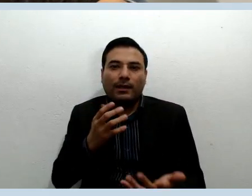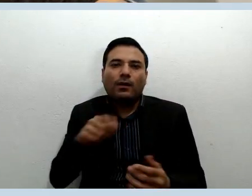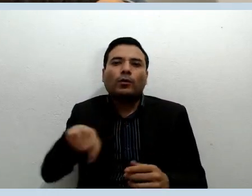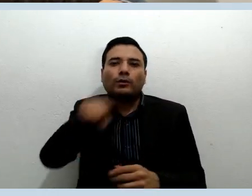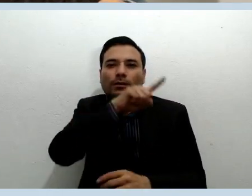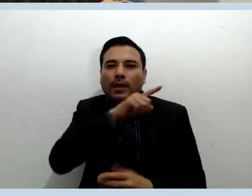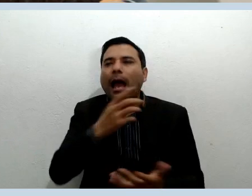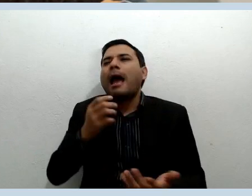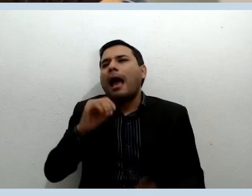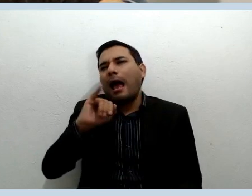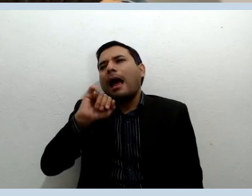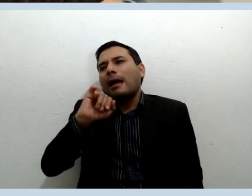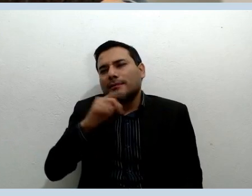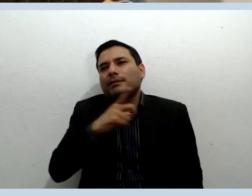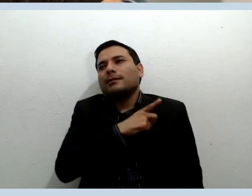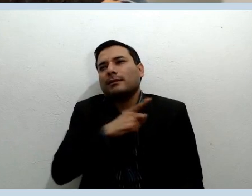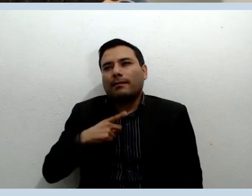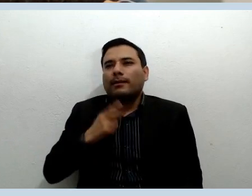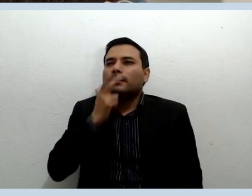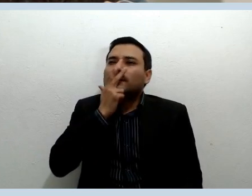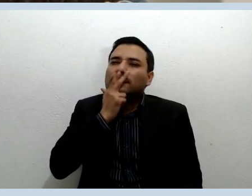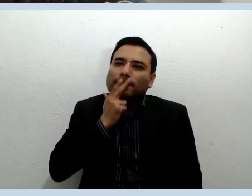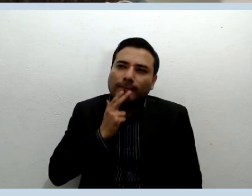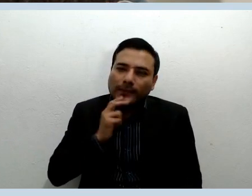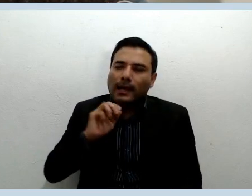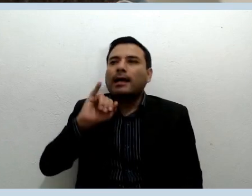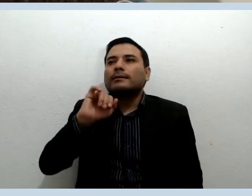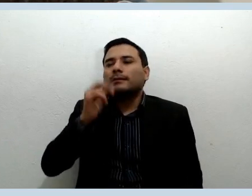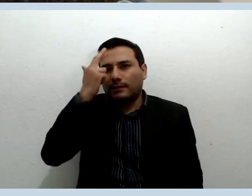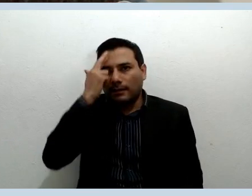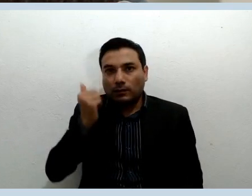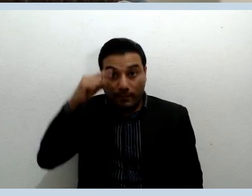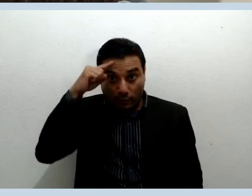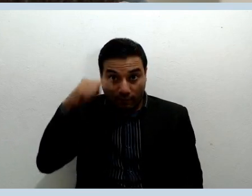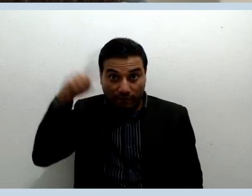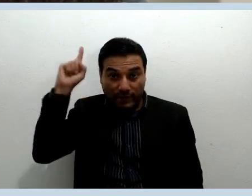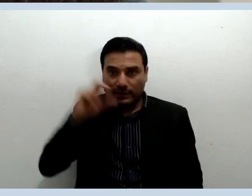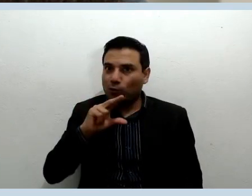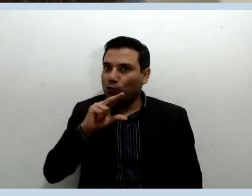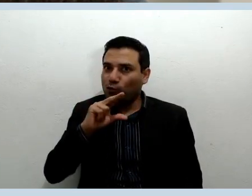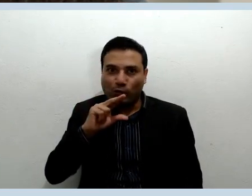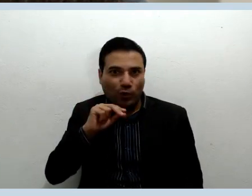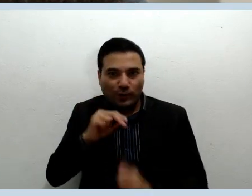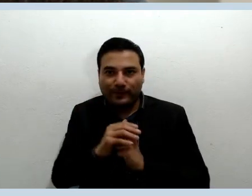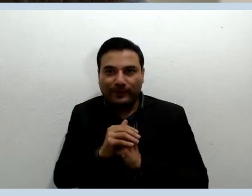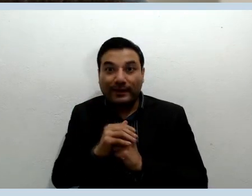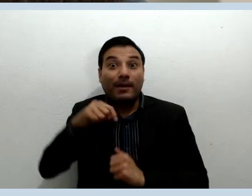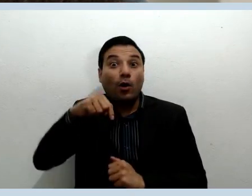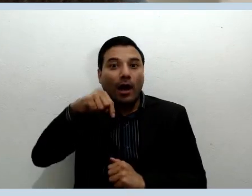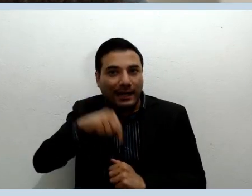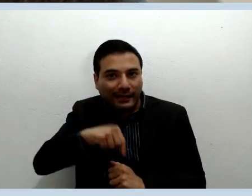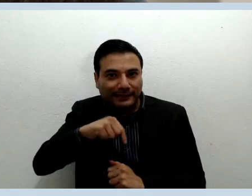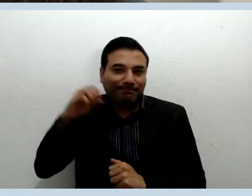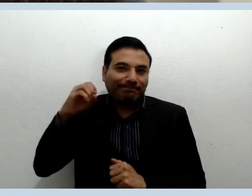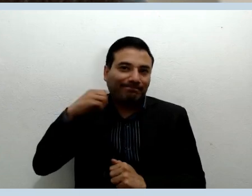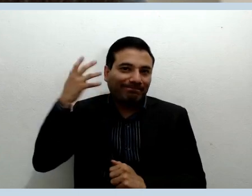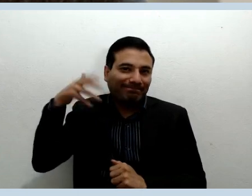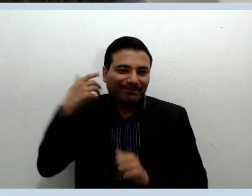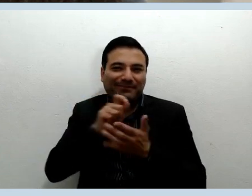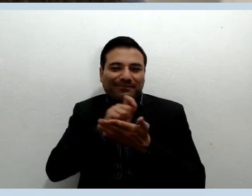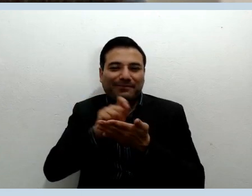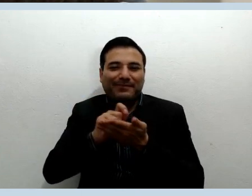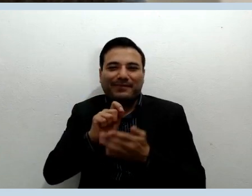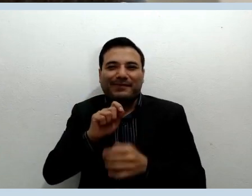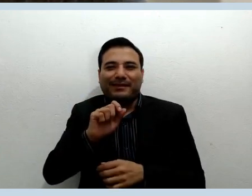tal pues no eh Y creo que por eso puntes es un laboratorio de formatos en algún momento le llamamos